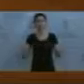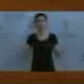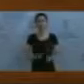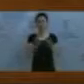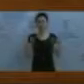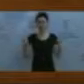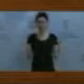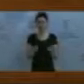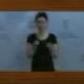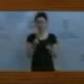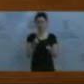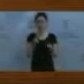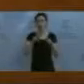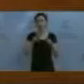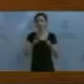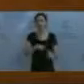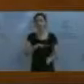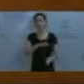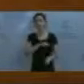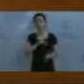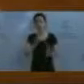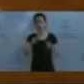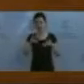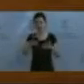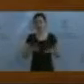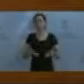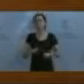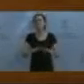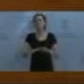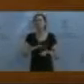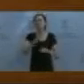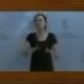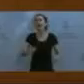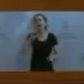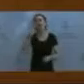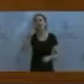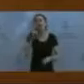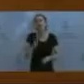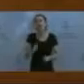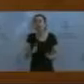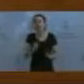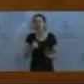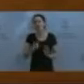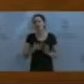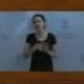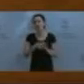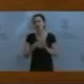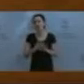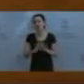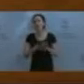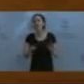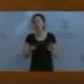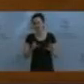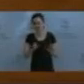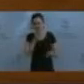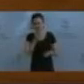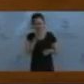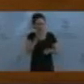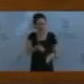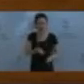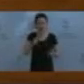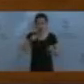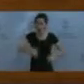publicado en el diario La Nueva España. Lo digo para quienes no sepan y conozcan a qué me estoy refiriendo. Hoy tenía que estar